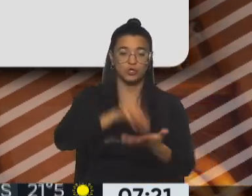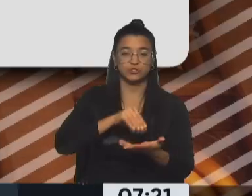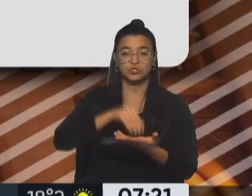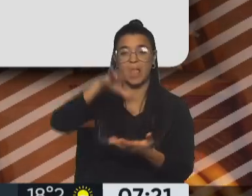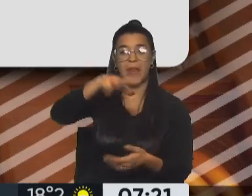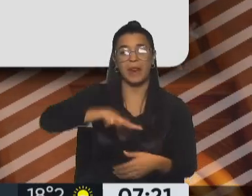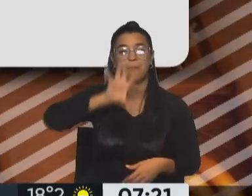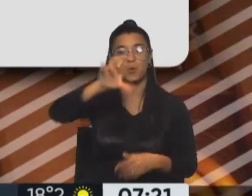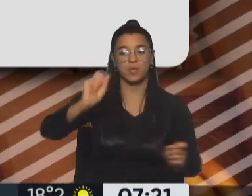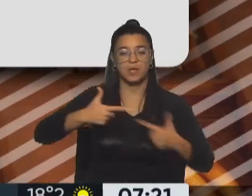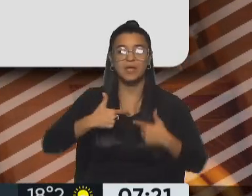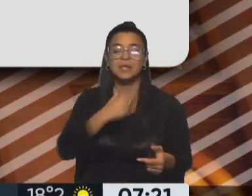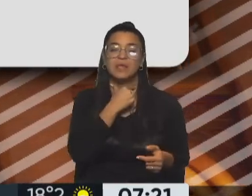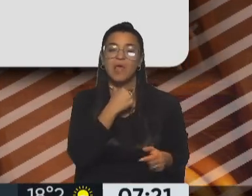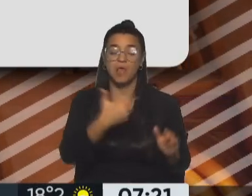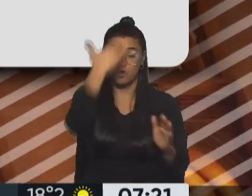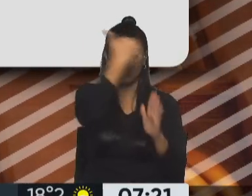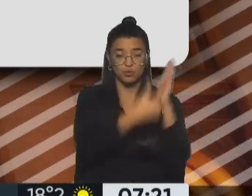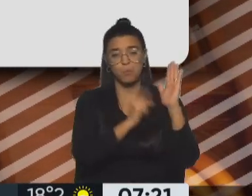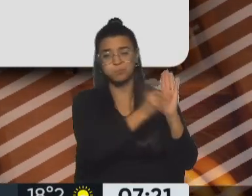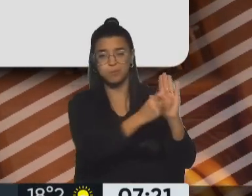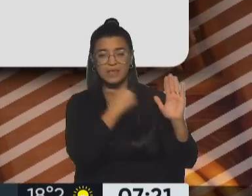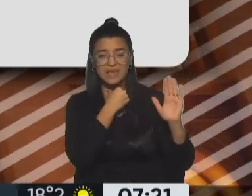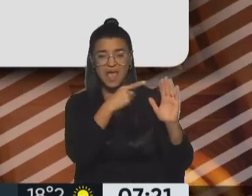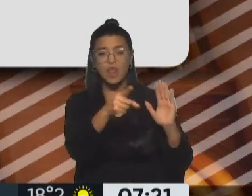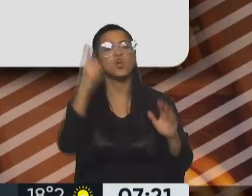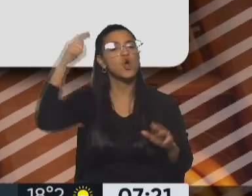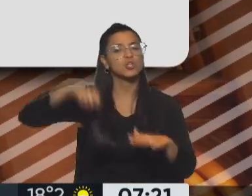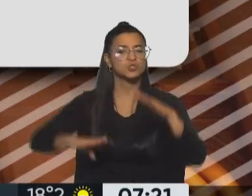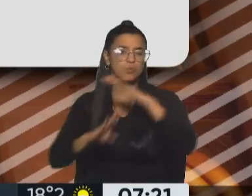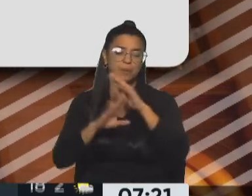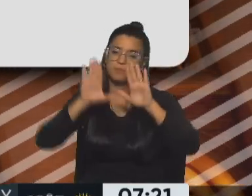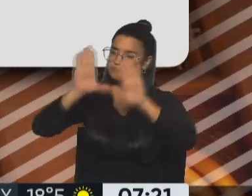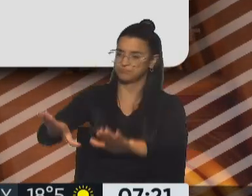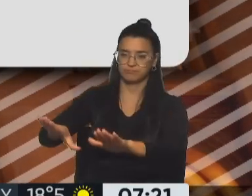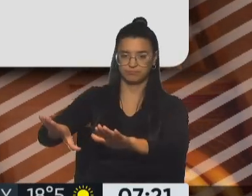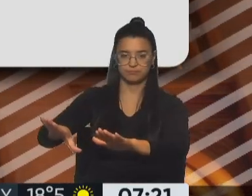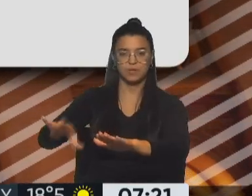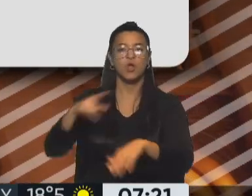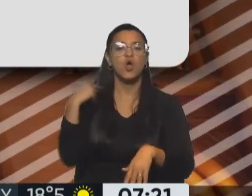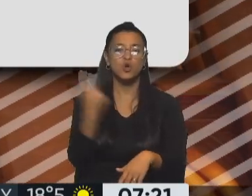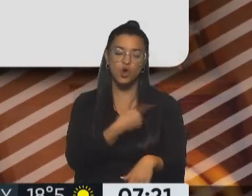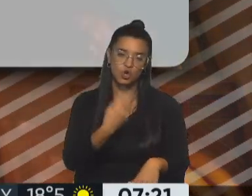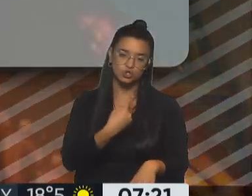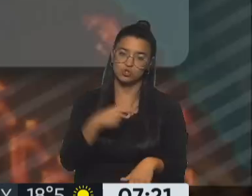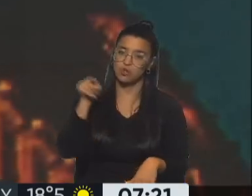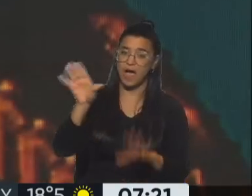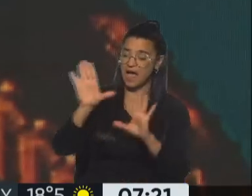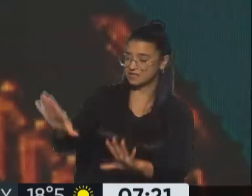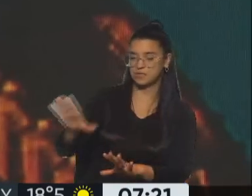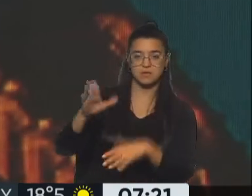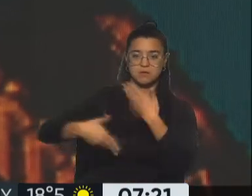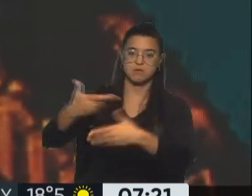provincias. Quisieron violar sus propias constituciones y la Corte Suprema los puso en caja. Con nosotros esto